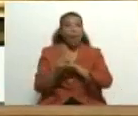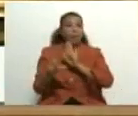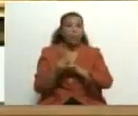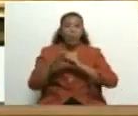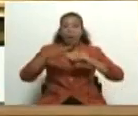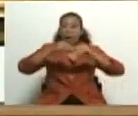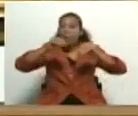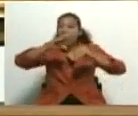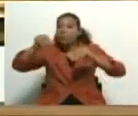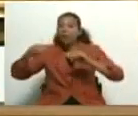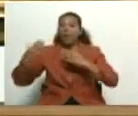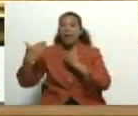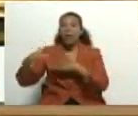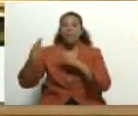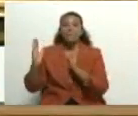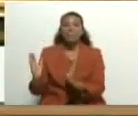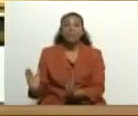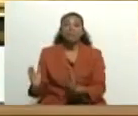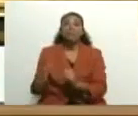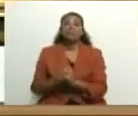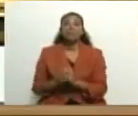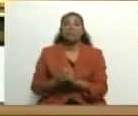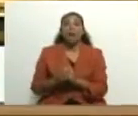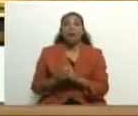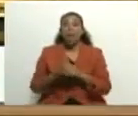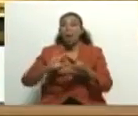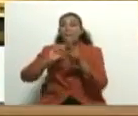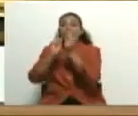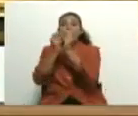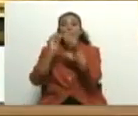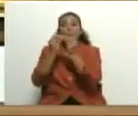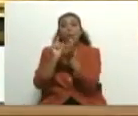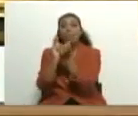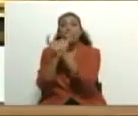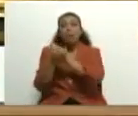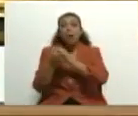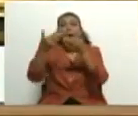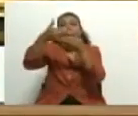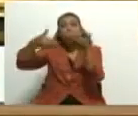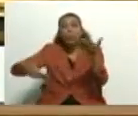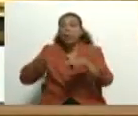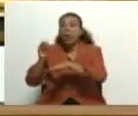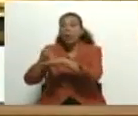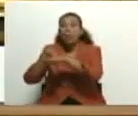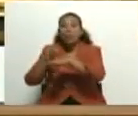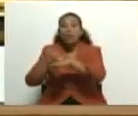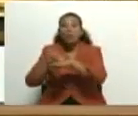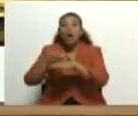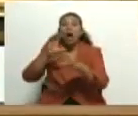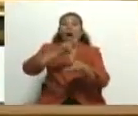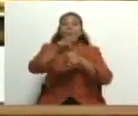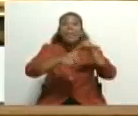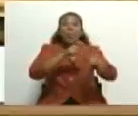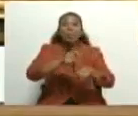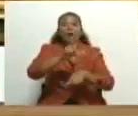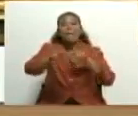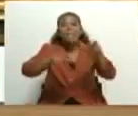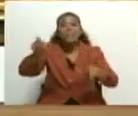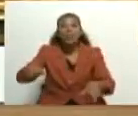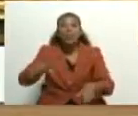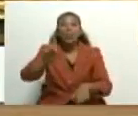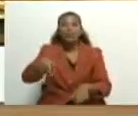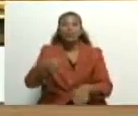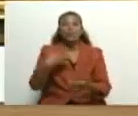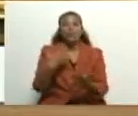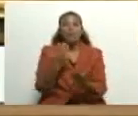aguas por delimitar, con la modificación presentada que incluye la convocatoria a un referendo consultivo,